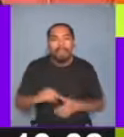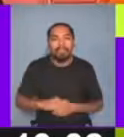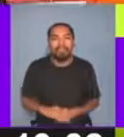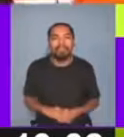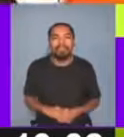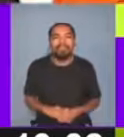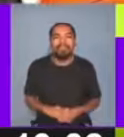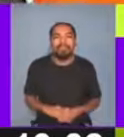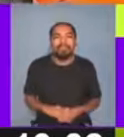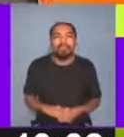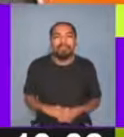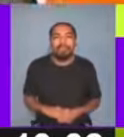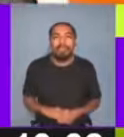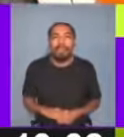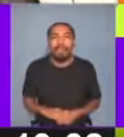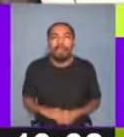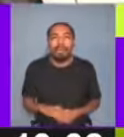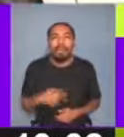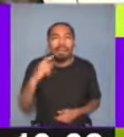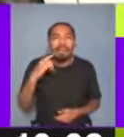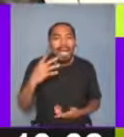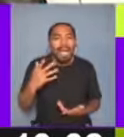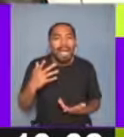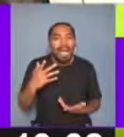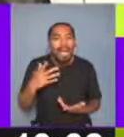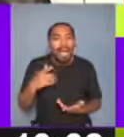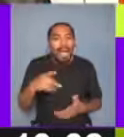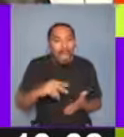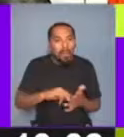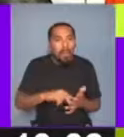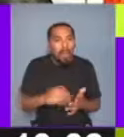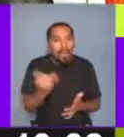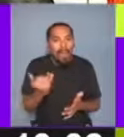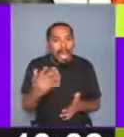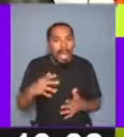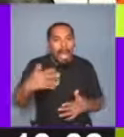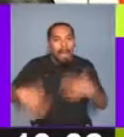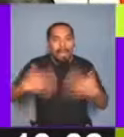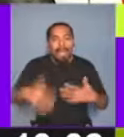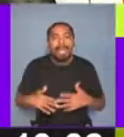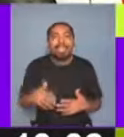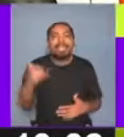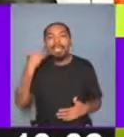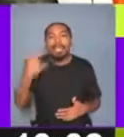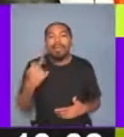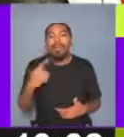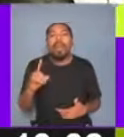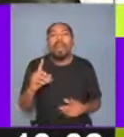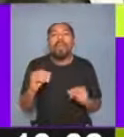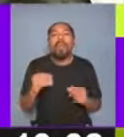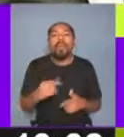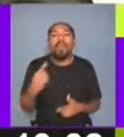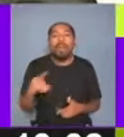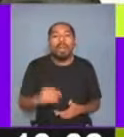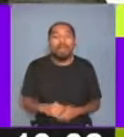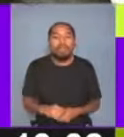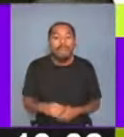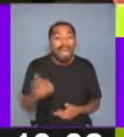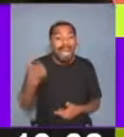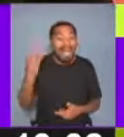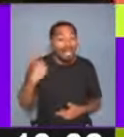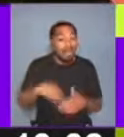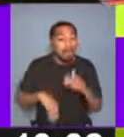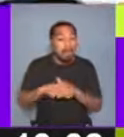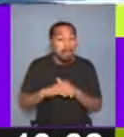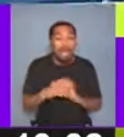de emergencia qué número llamamos bien Ayer hasta se nos saturó no el número 103 por eso le decimos a la comunidad que el